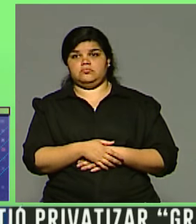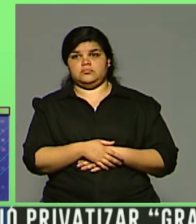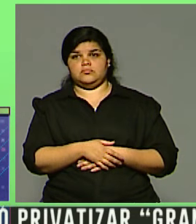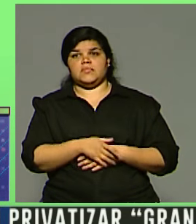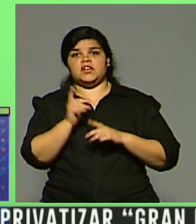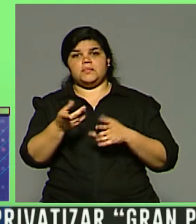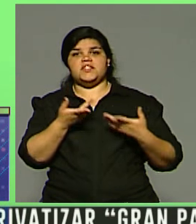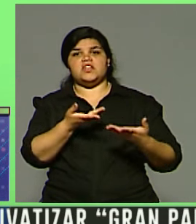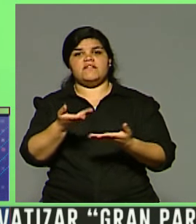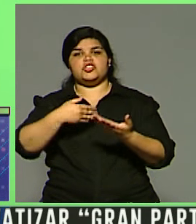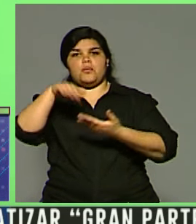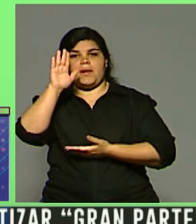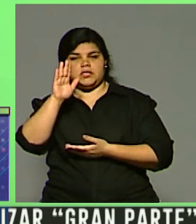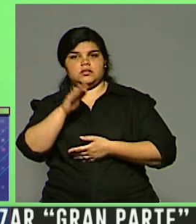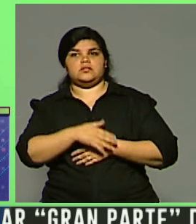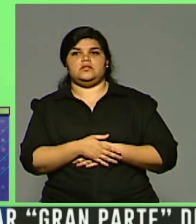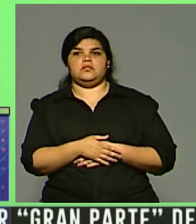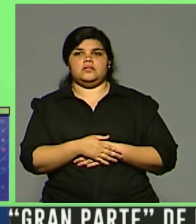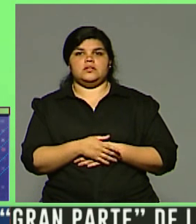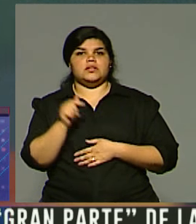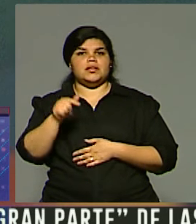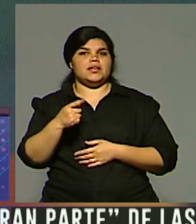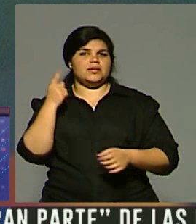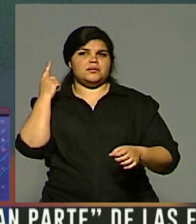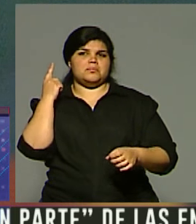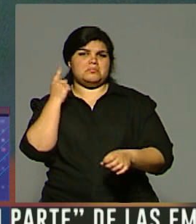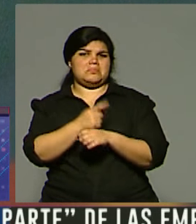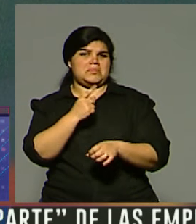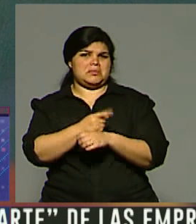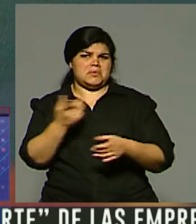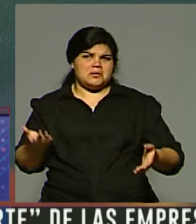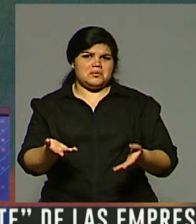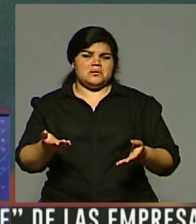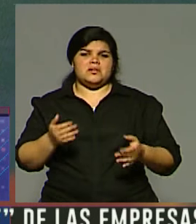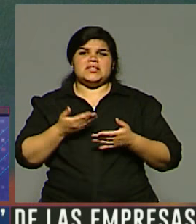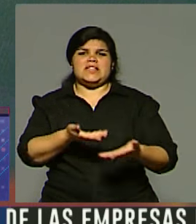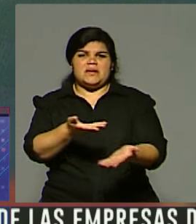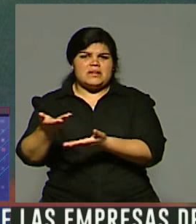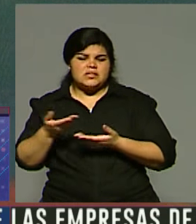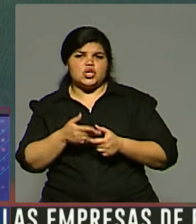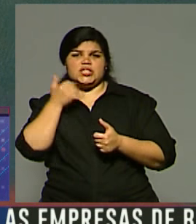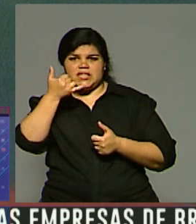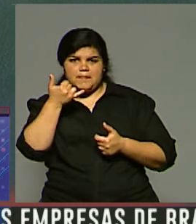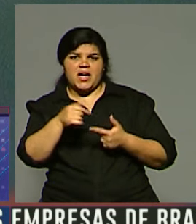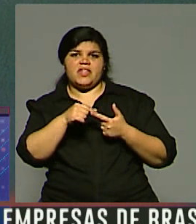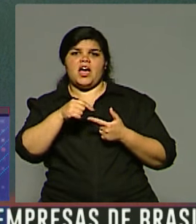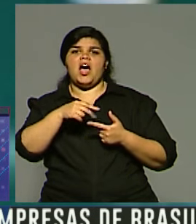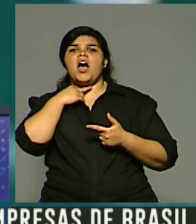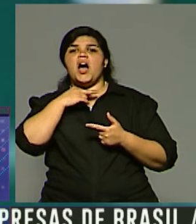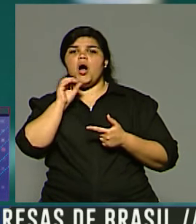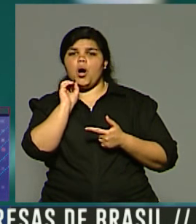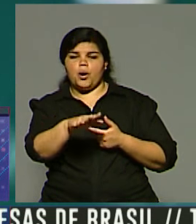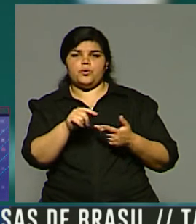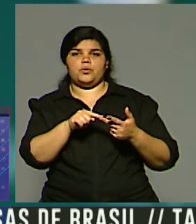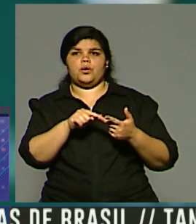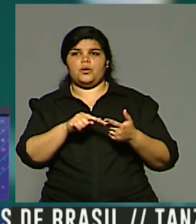más servicios que WhatsApp. Uh-huh. Y de hecho fue precursor en casi todos los servicios. Llamadas, para mandar audios, para mandar archivos. Te permite mandar